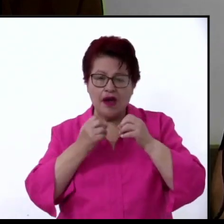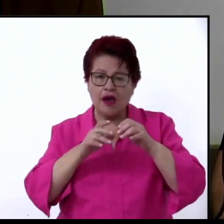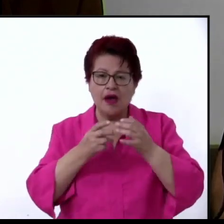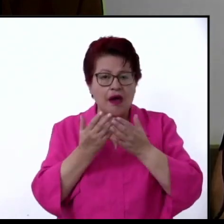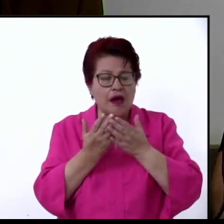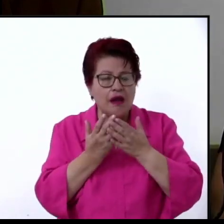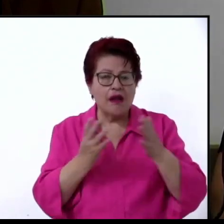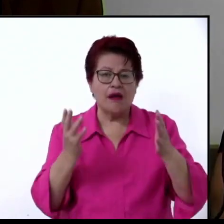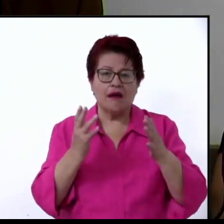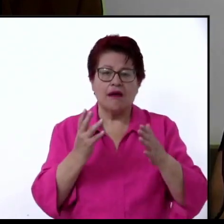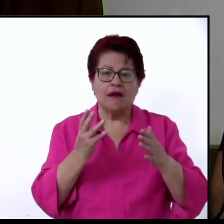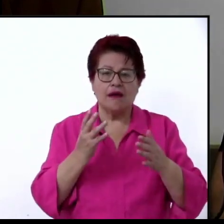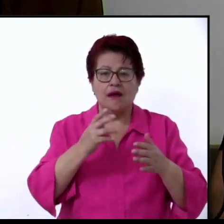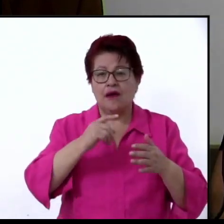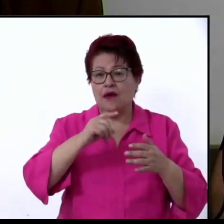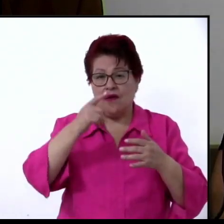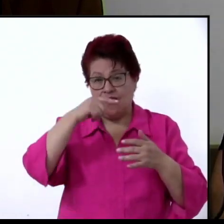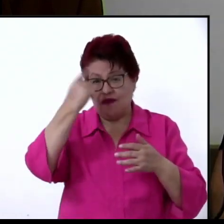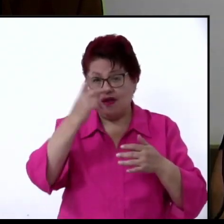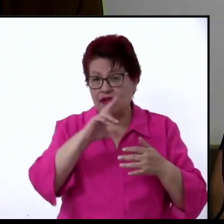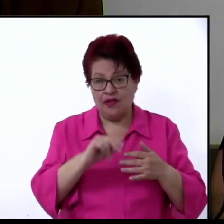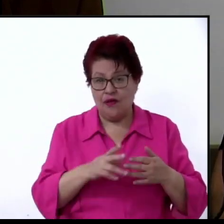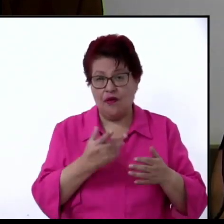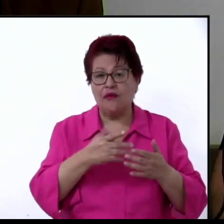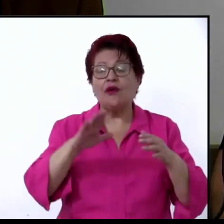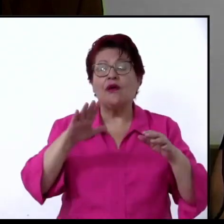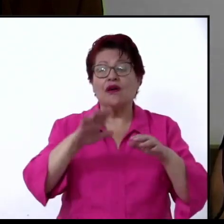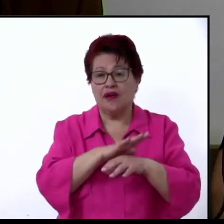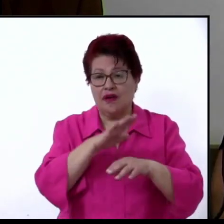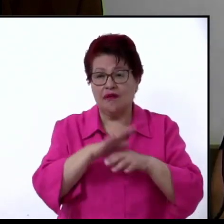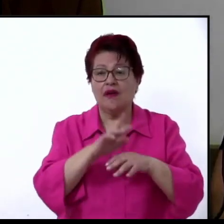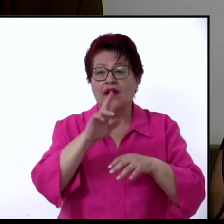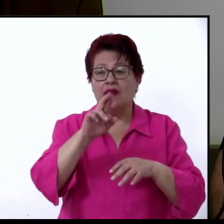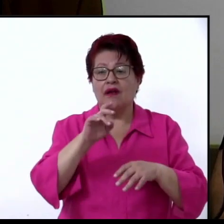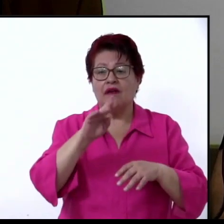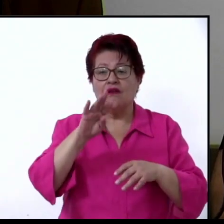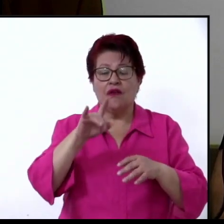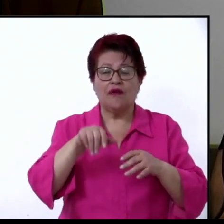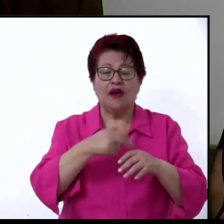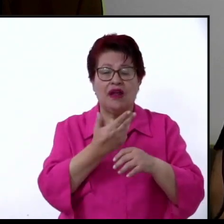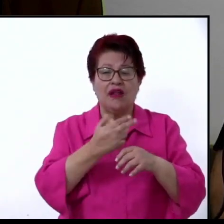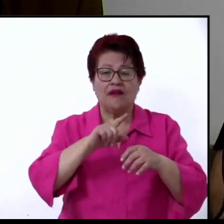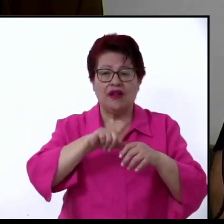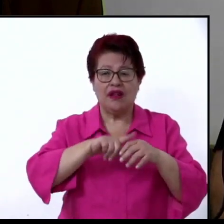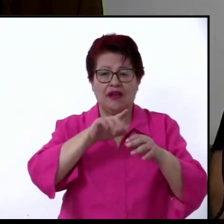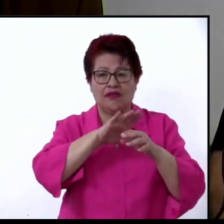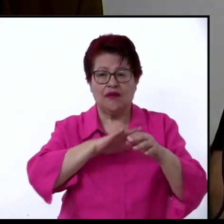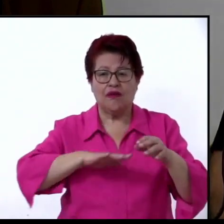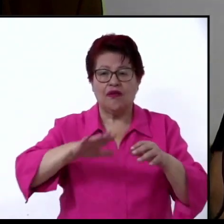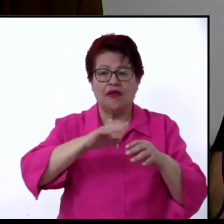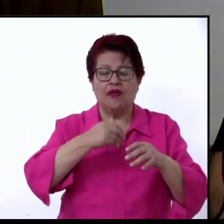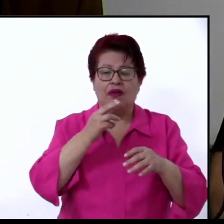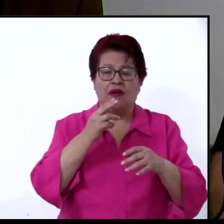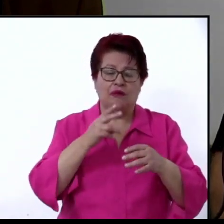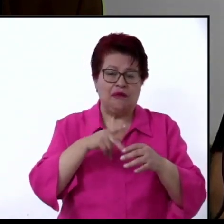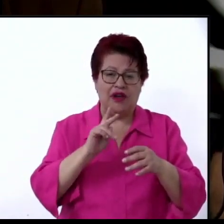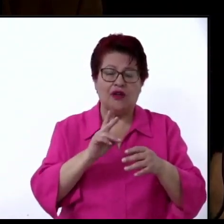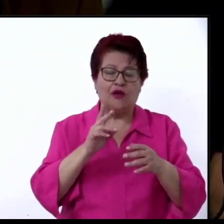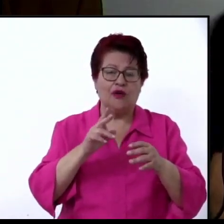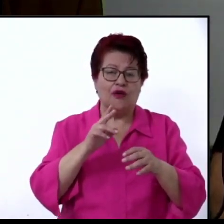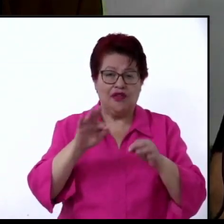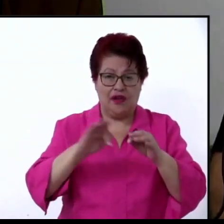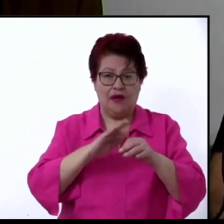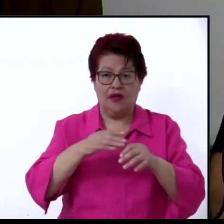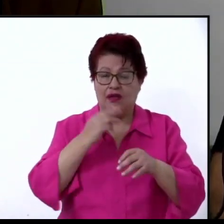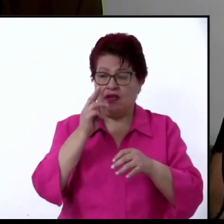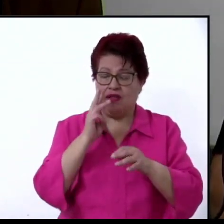fácil. Poner en marcha esta reforma a nivel nacional implicó tres momentos, y a la Ciudad de